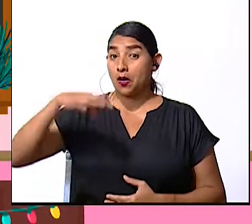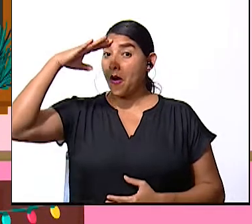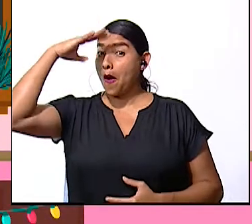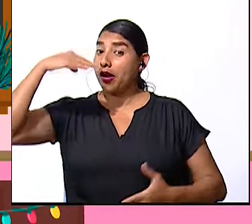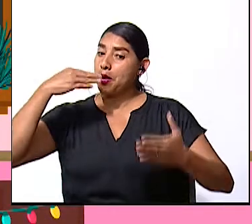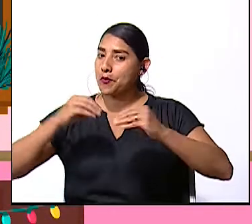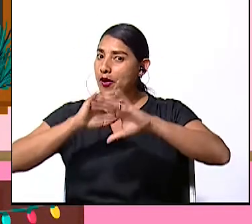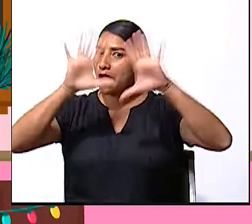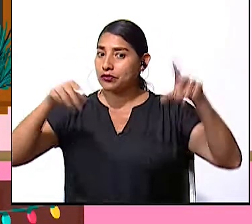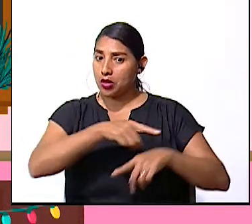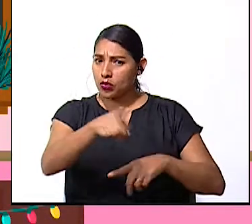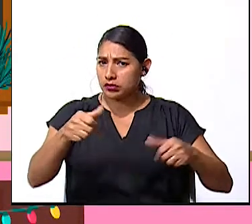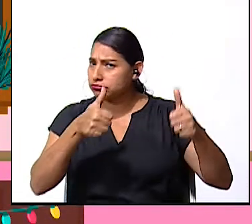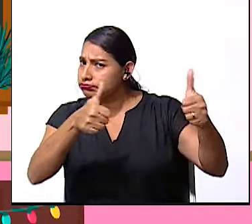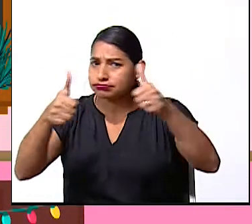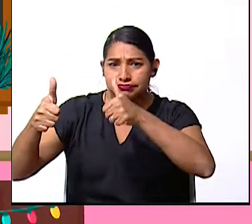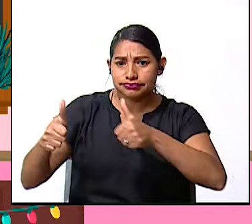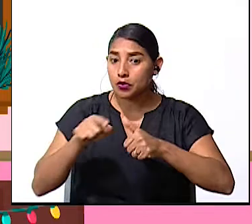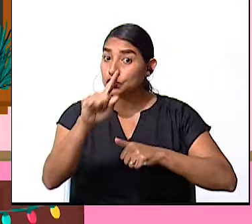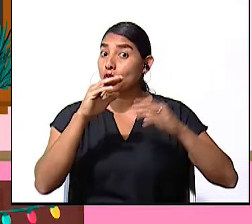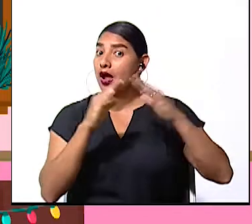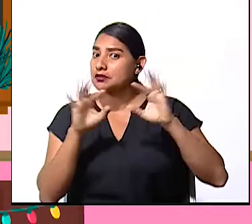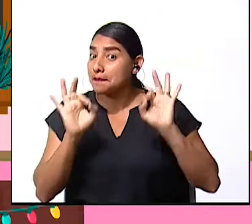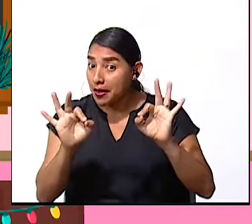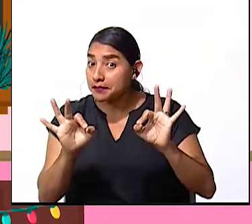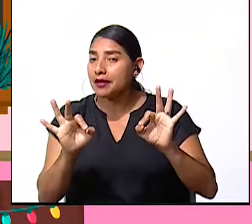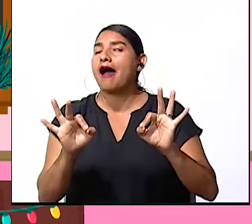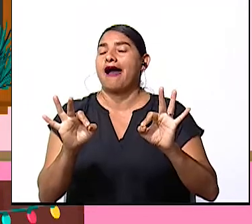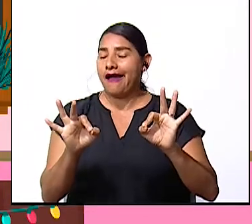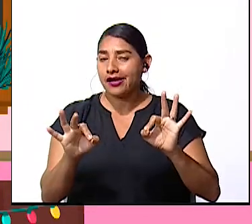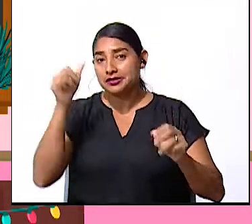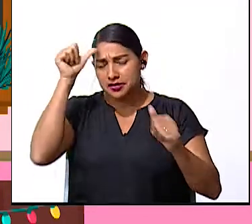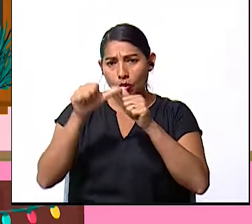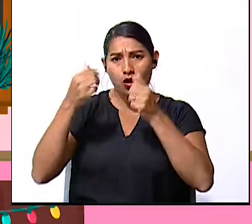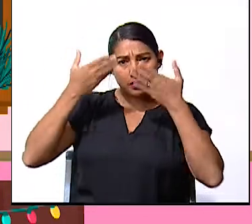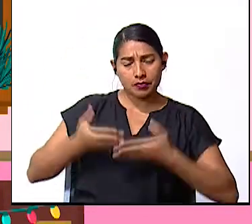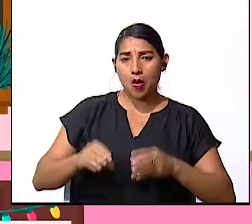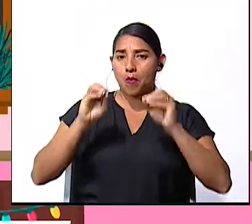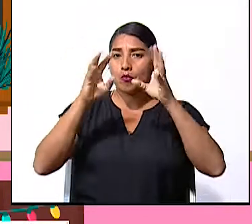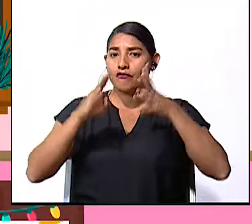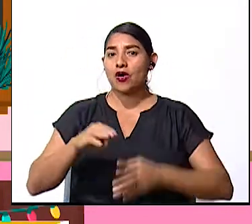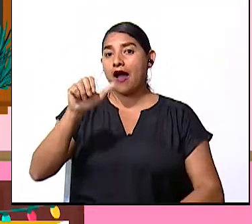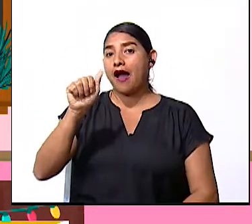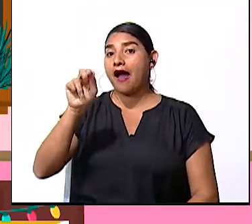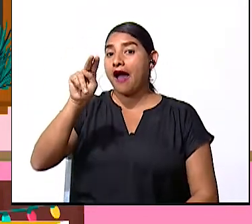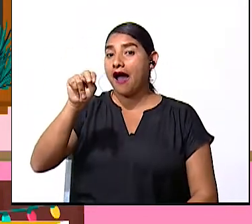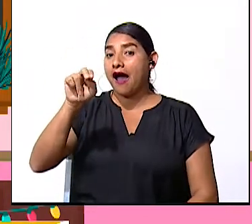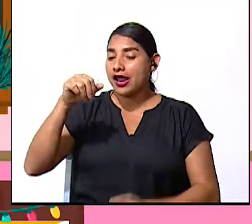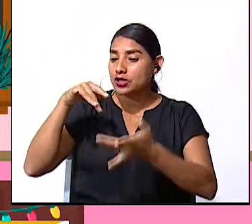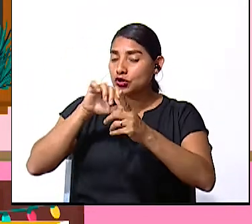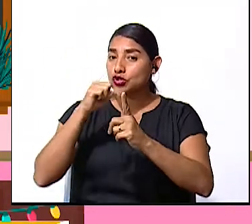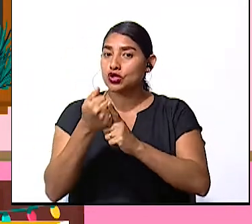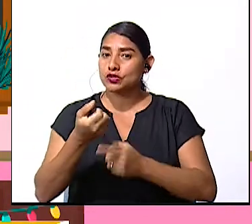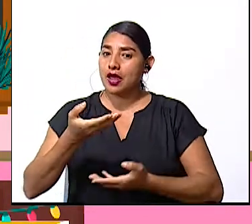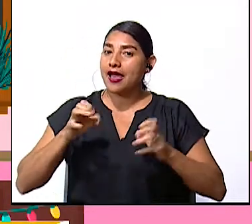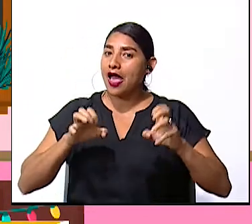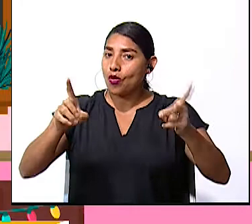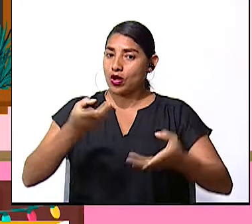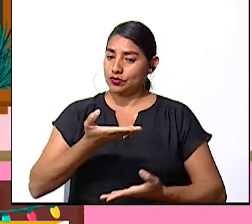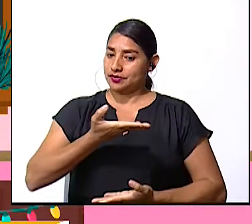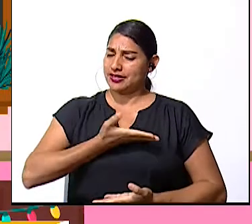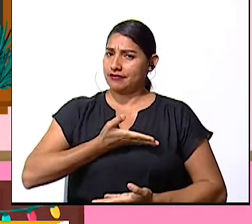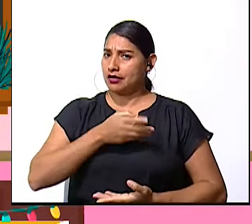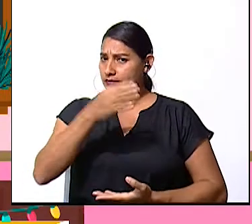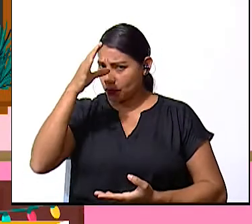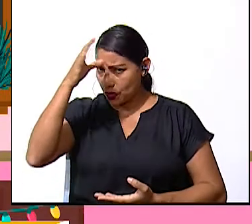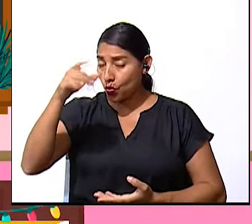Hola, buenos días. ¿Cómo amanecieron? ¿Cómo están allá en casa? Bien, ¿se acuerdan de mí, verdad? La profe Ana, de Estudios Sociales y Educación Cívica. ¿Y